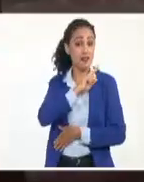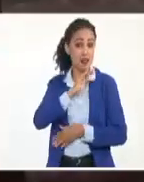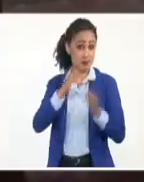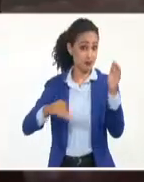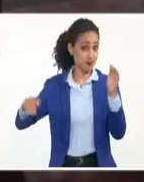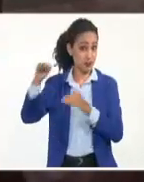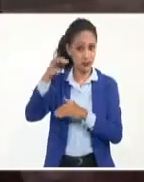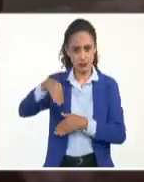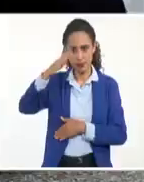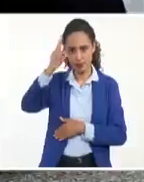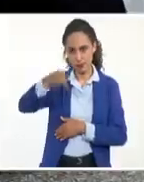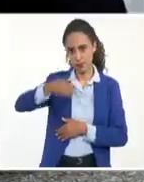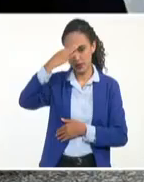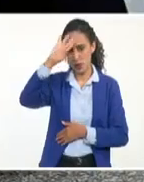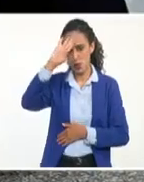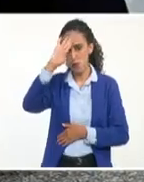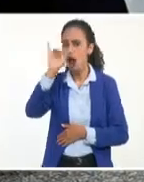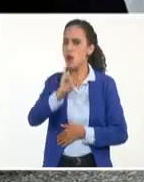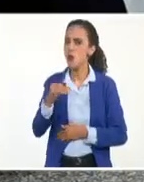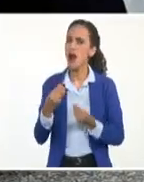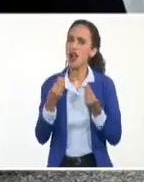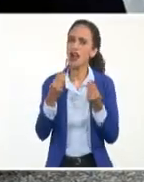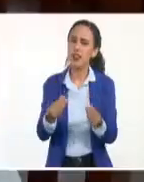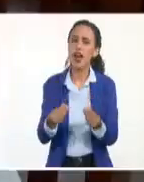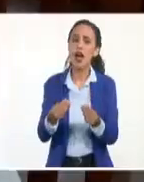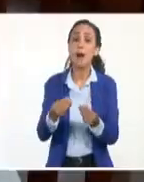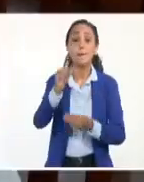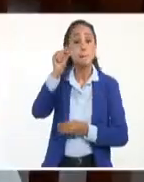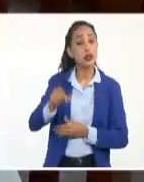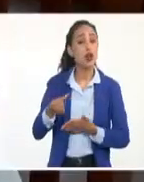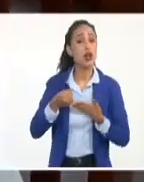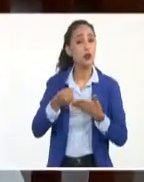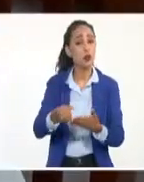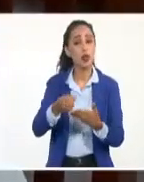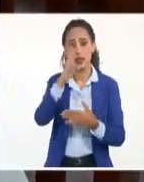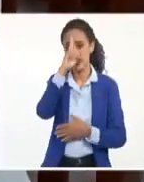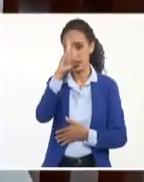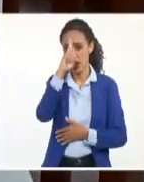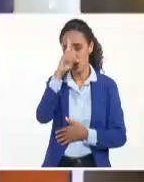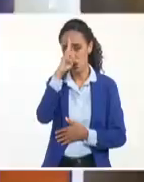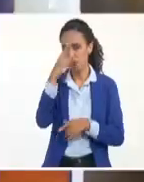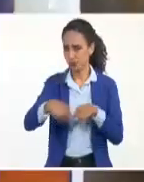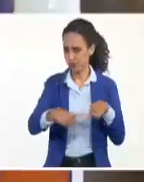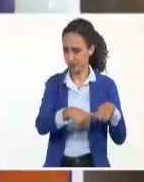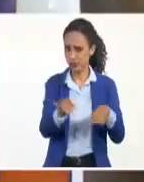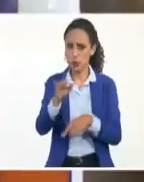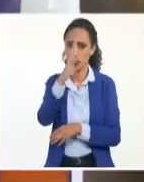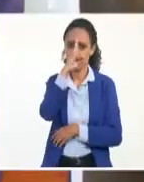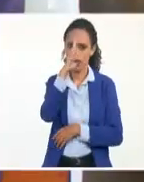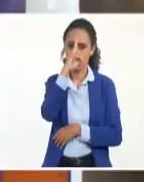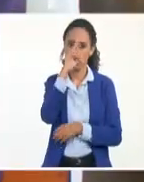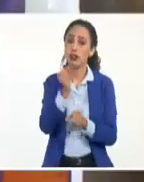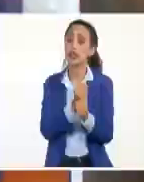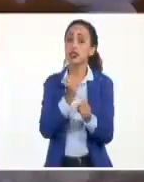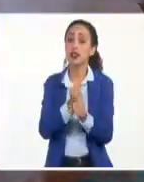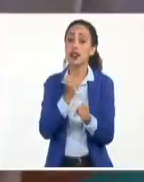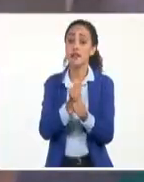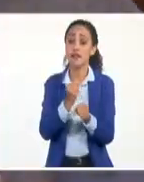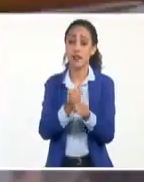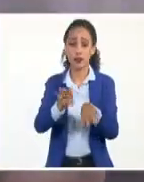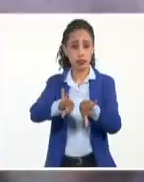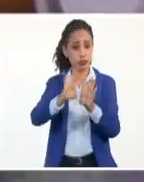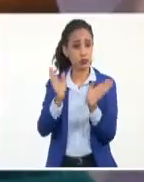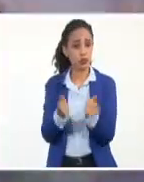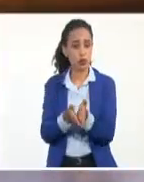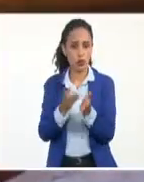insumos médicos, asesores y personal de la salud, quienes ya laboran en las instituciones sanitarias del territorio.